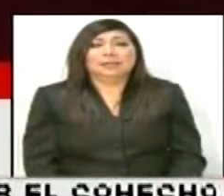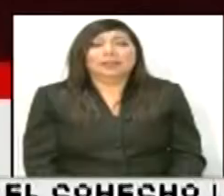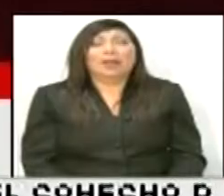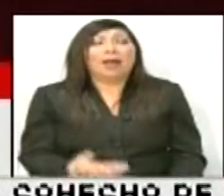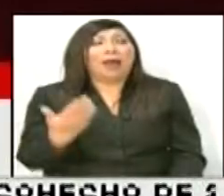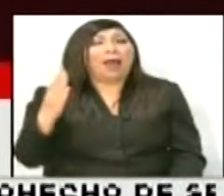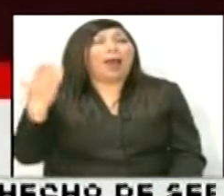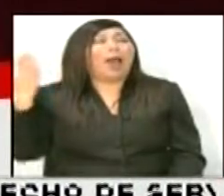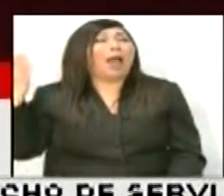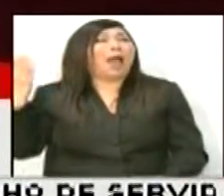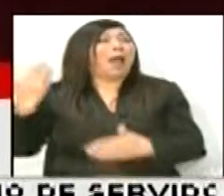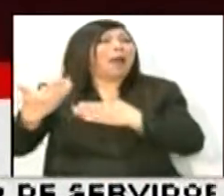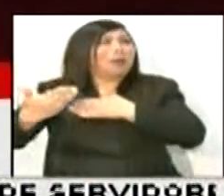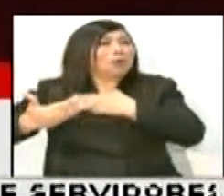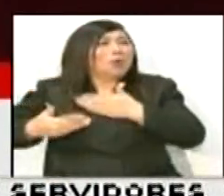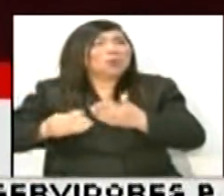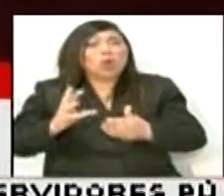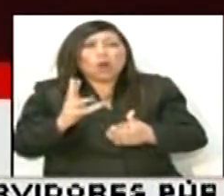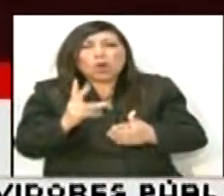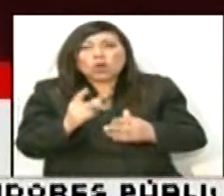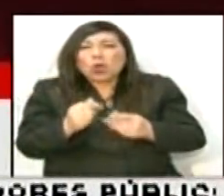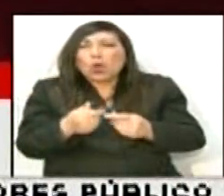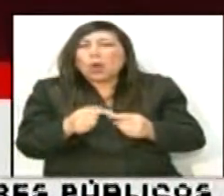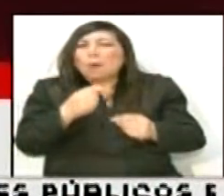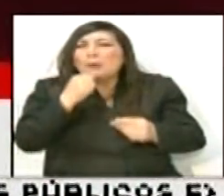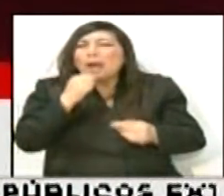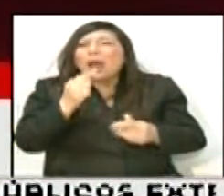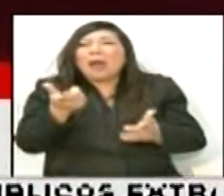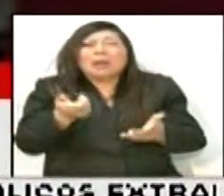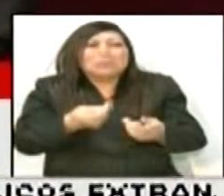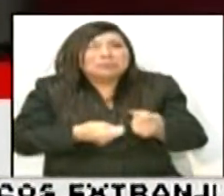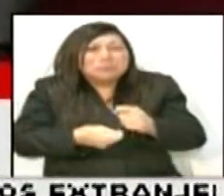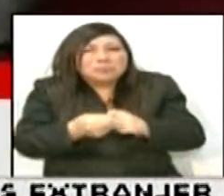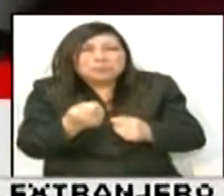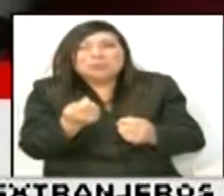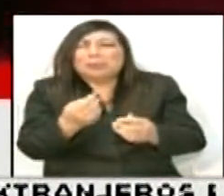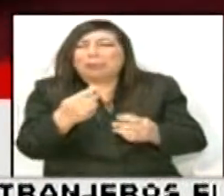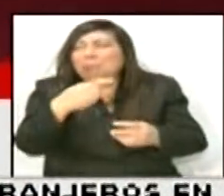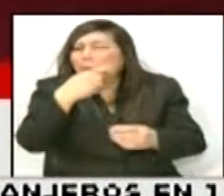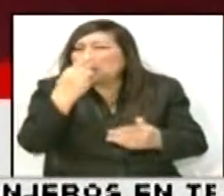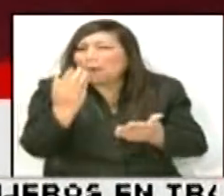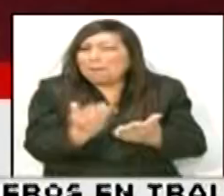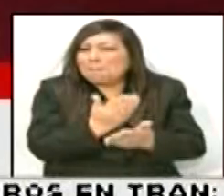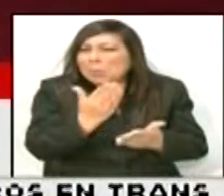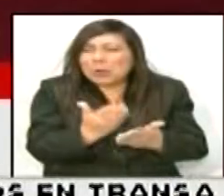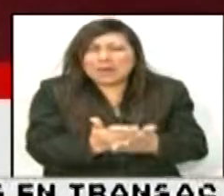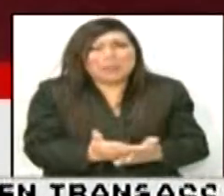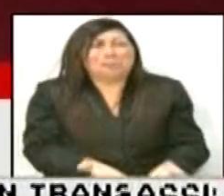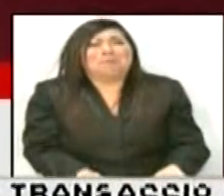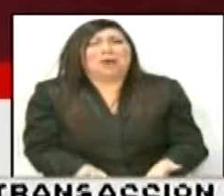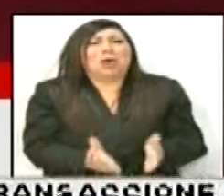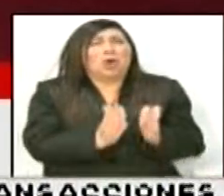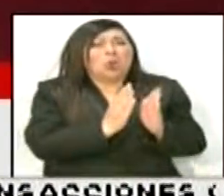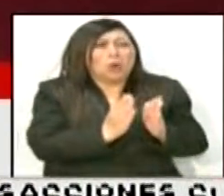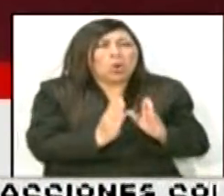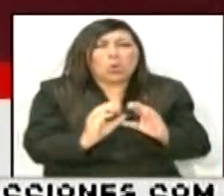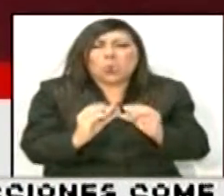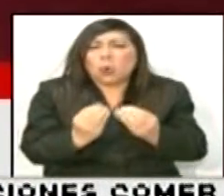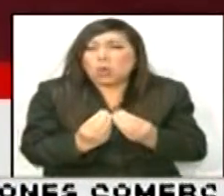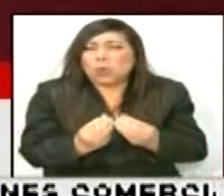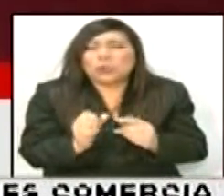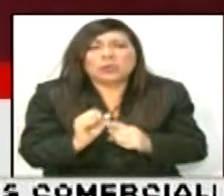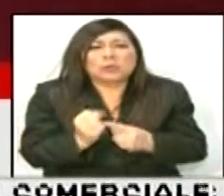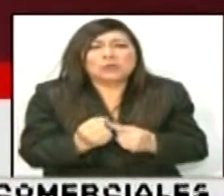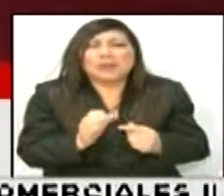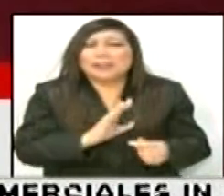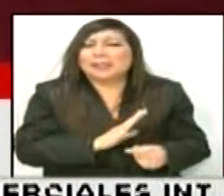Guano, pasando por sucesivos momentos de la historia del Perú, crisis de la República, crisis de la organización del conjunto de la sociedad